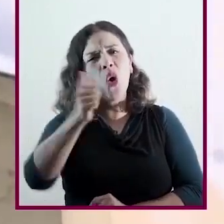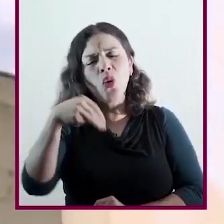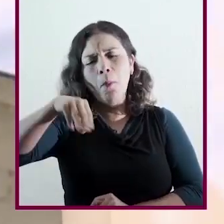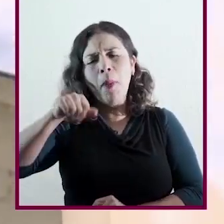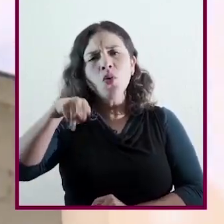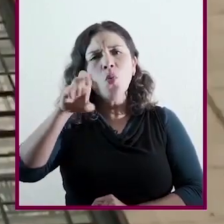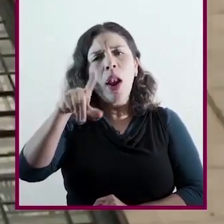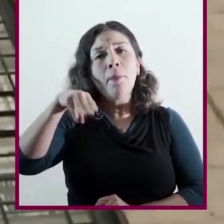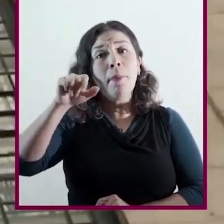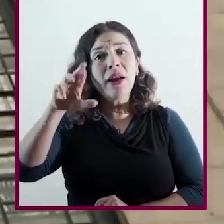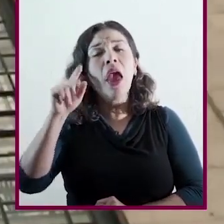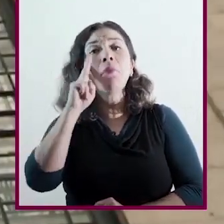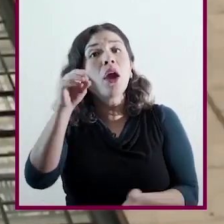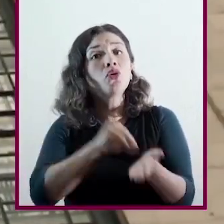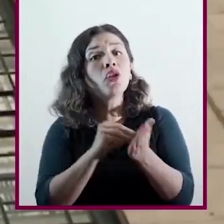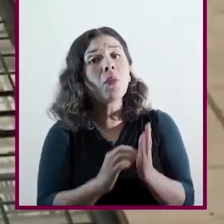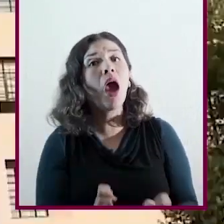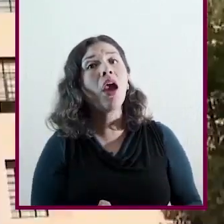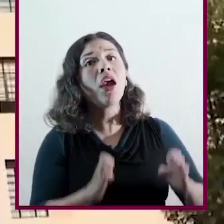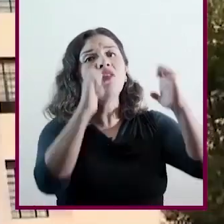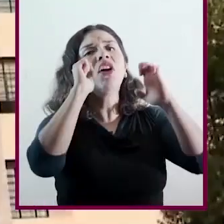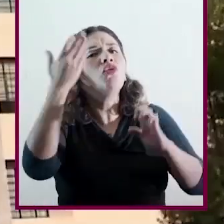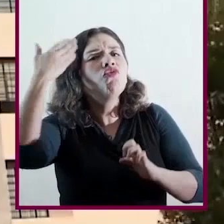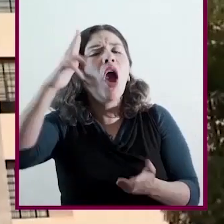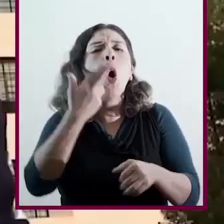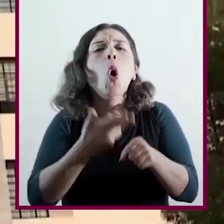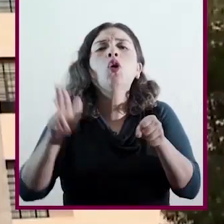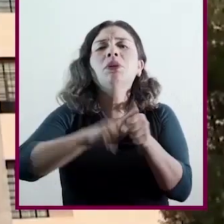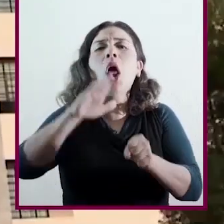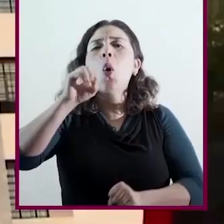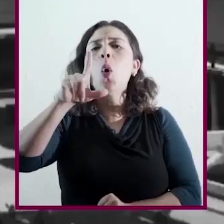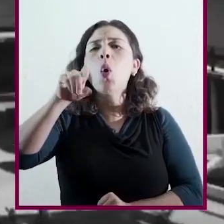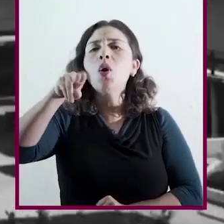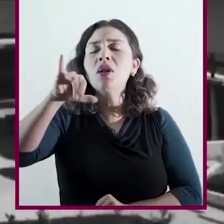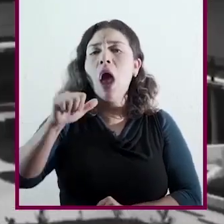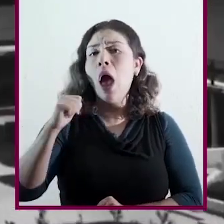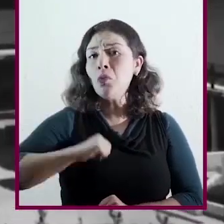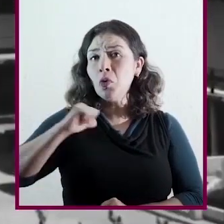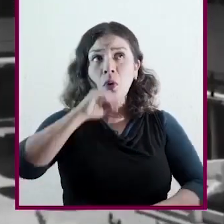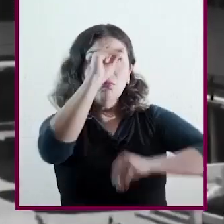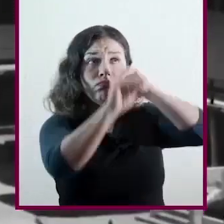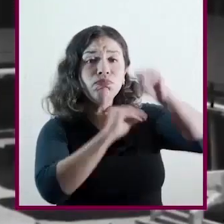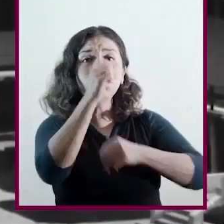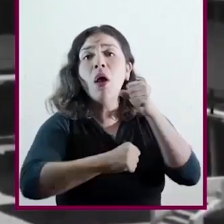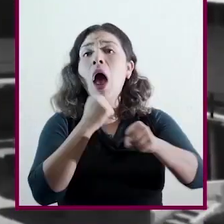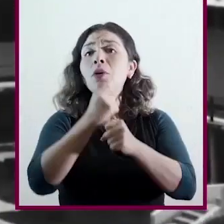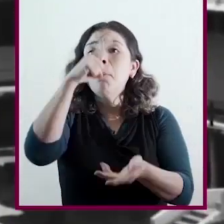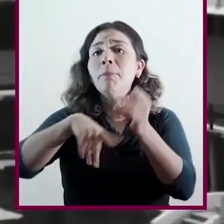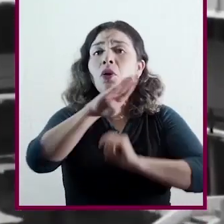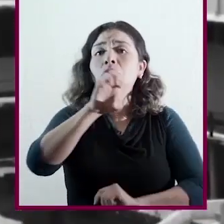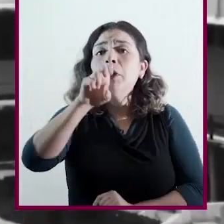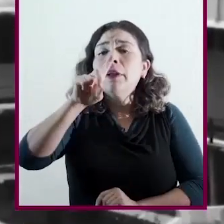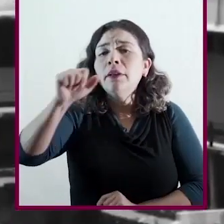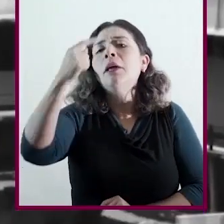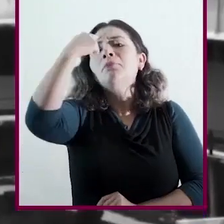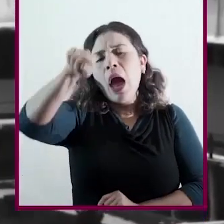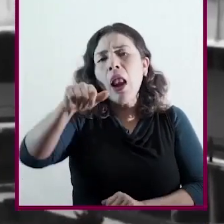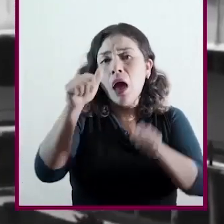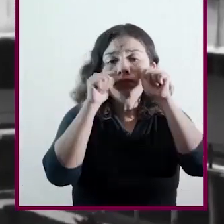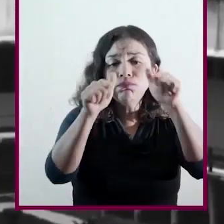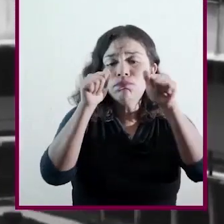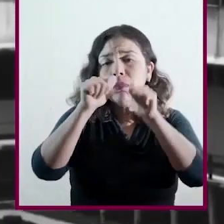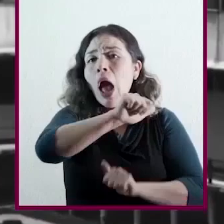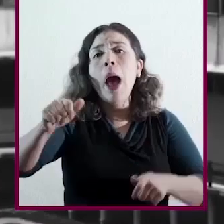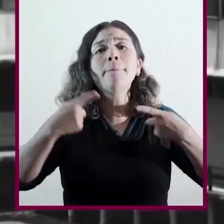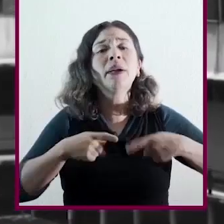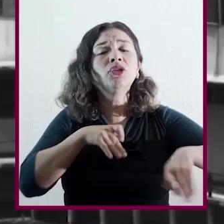María Contreras, se mantiene en pie el edificio que fue el Hospital Colonia, construido en 1936 y dedicado